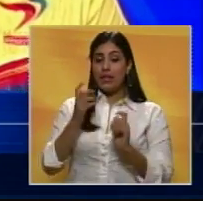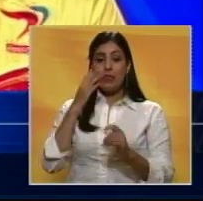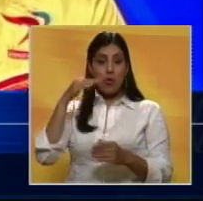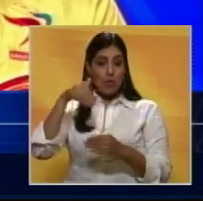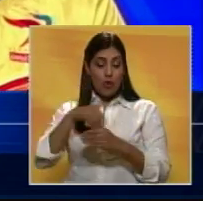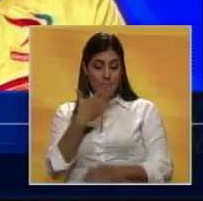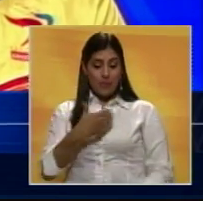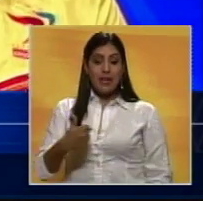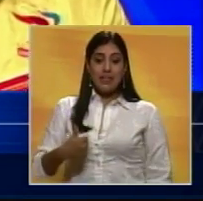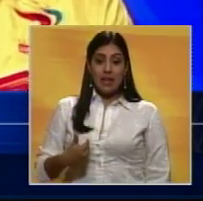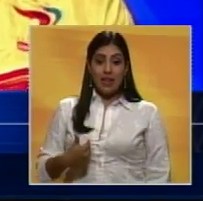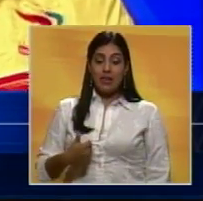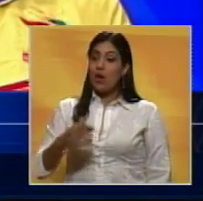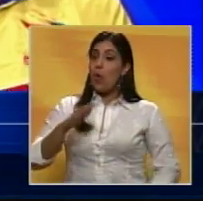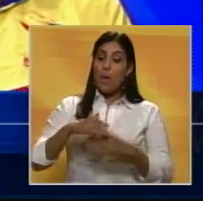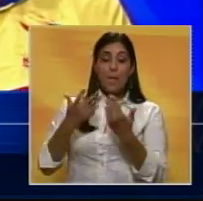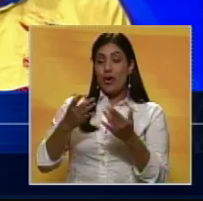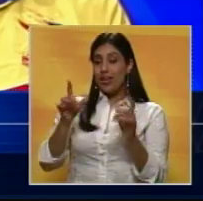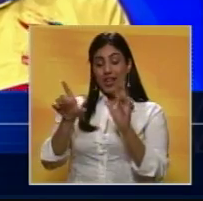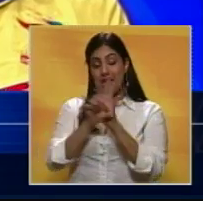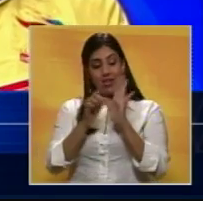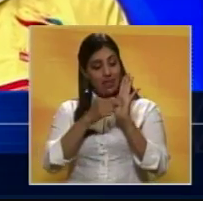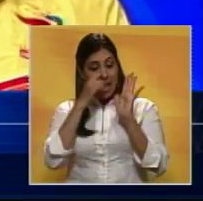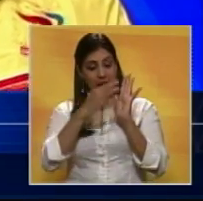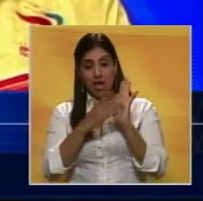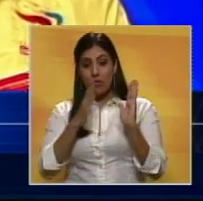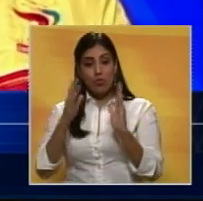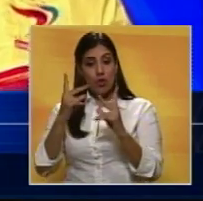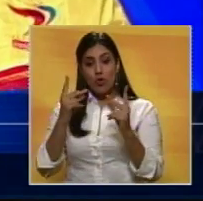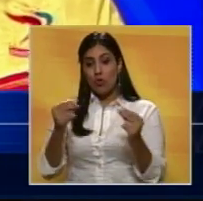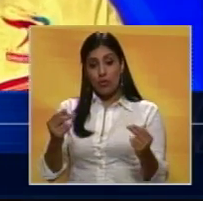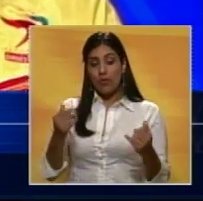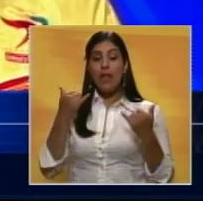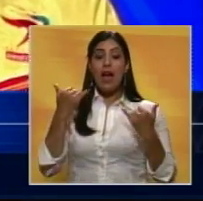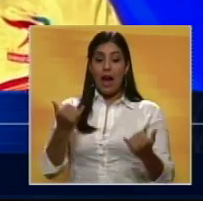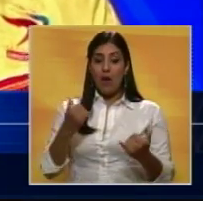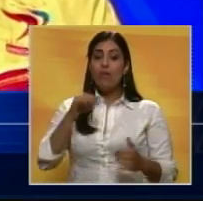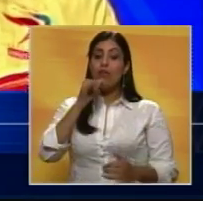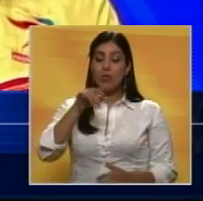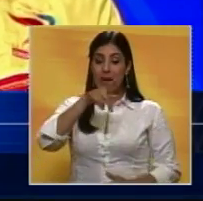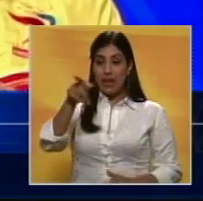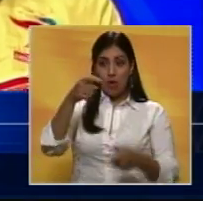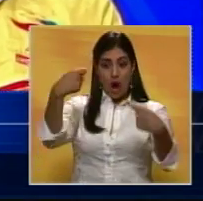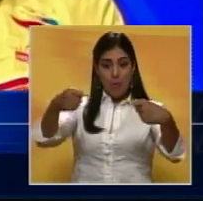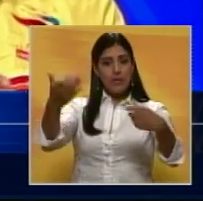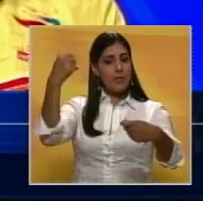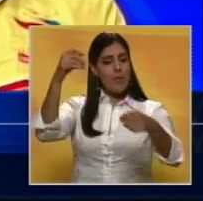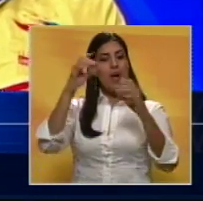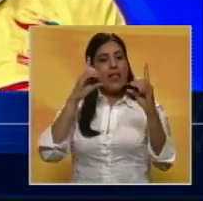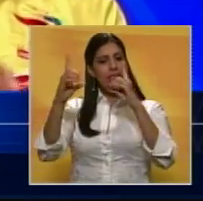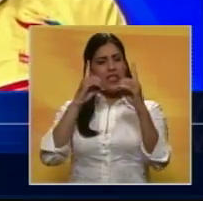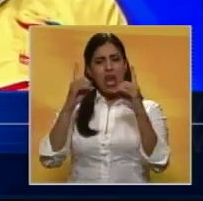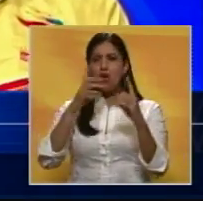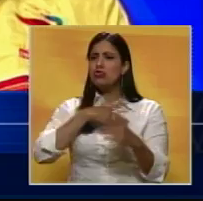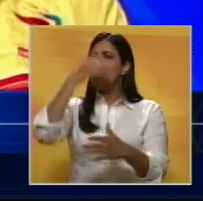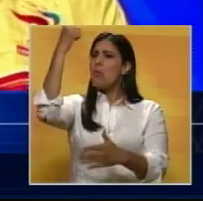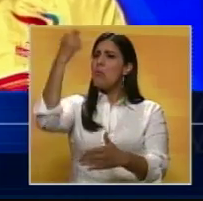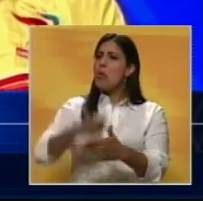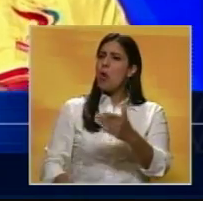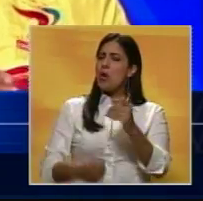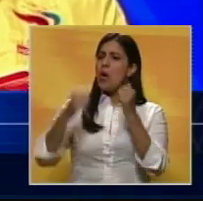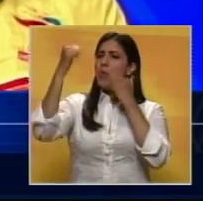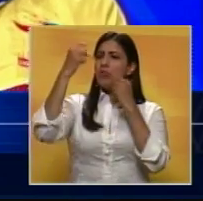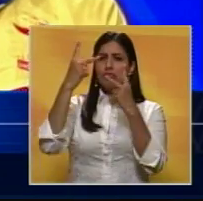sea una elección presidencial porque no está establecido para este año. El dirigente afirmó que ellos apuestan al diálogo y que nunca se ha prohibido el derecho a